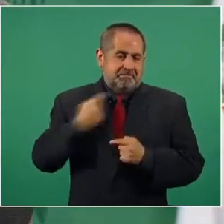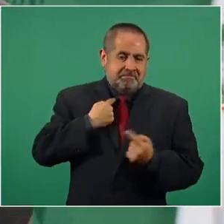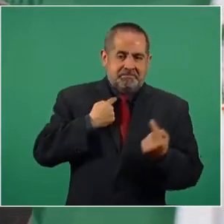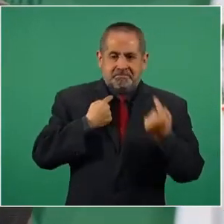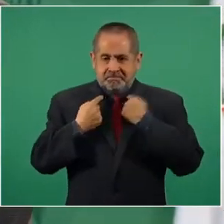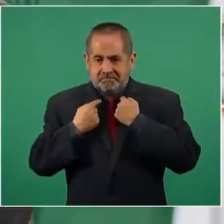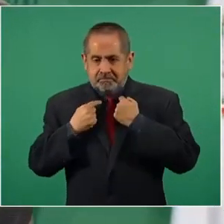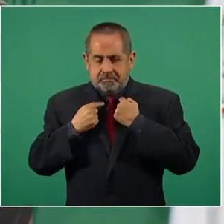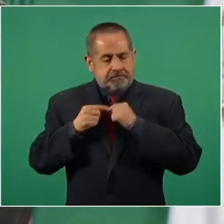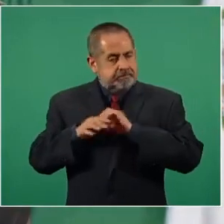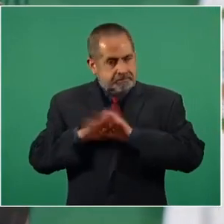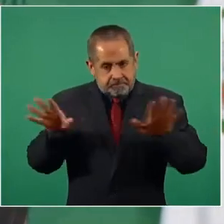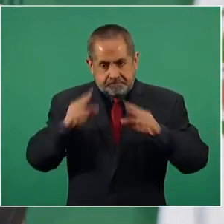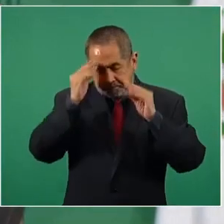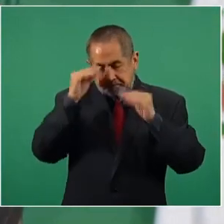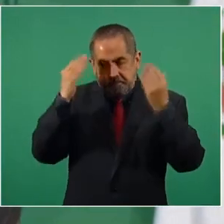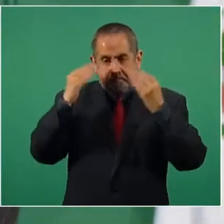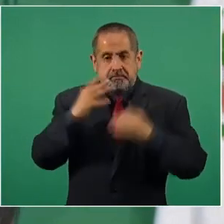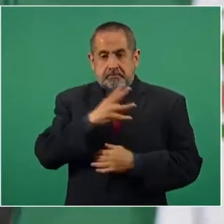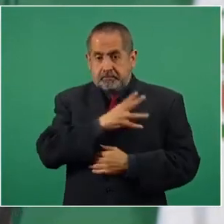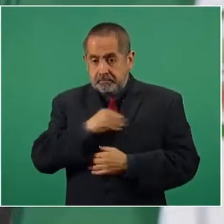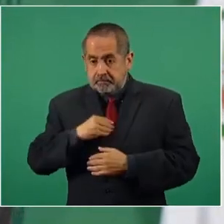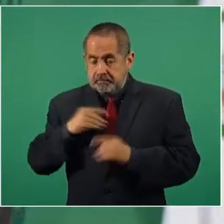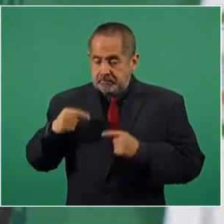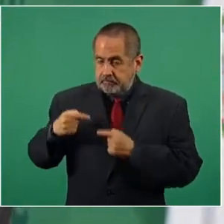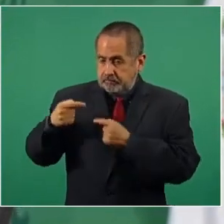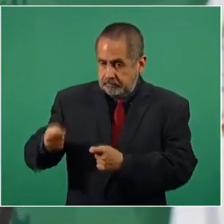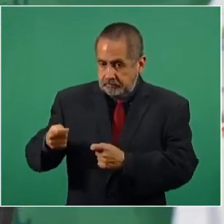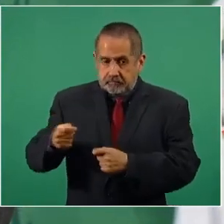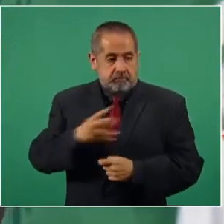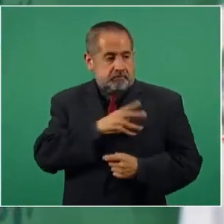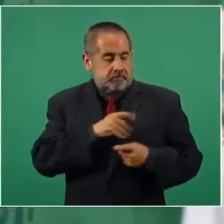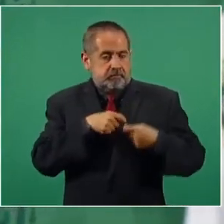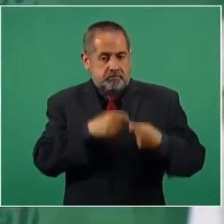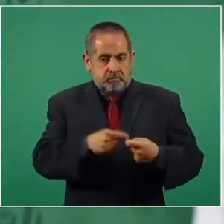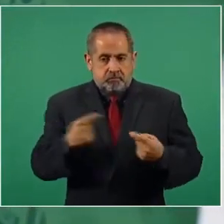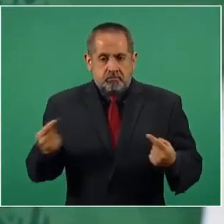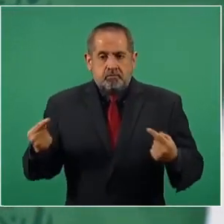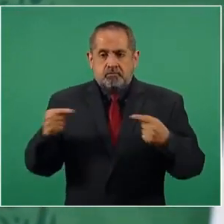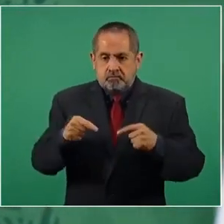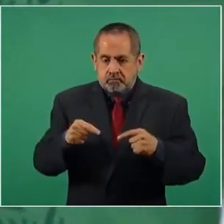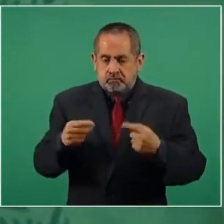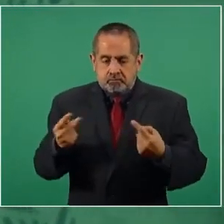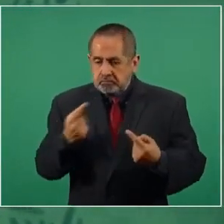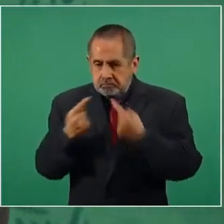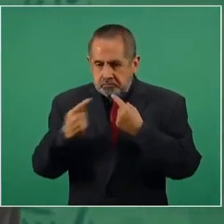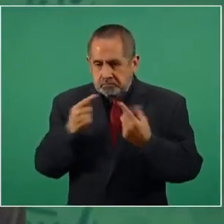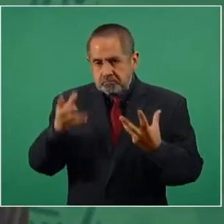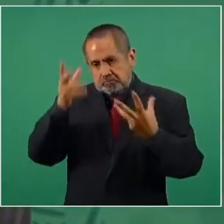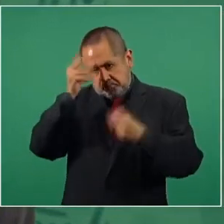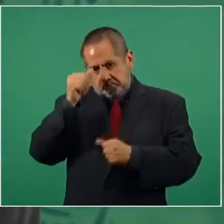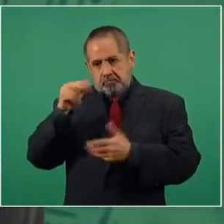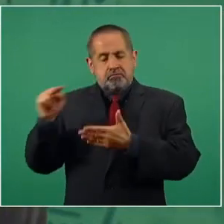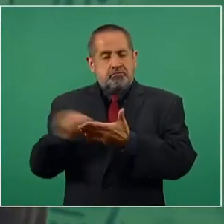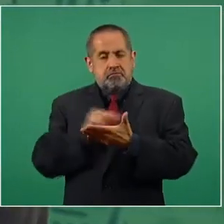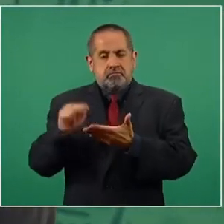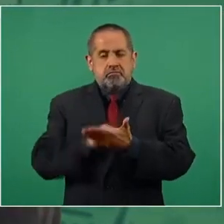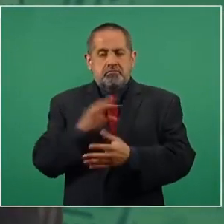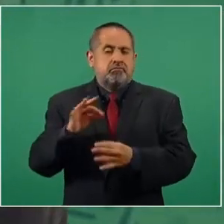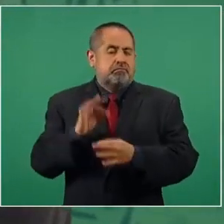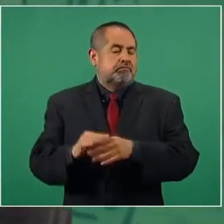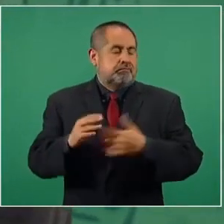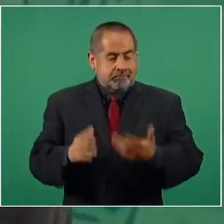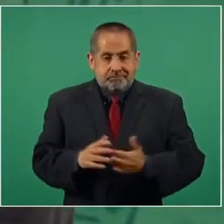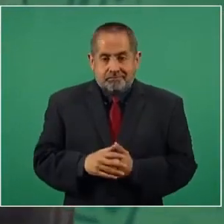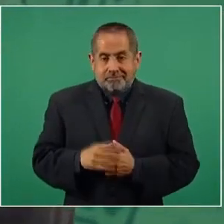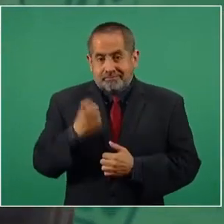por el otro grupo, y del otro grupo lo mismo,